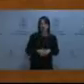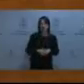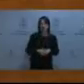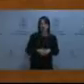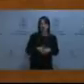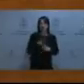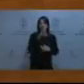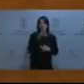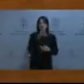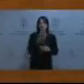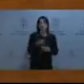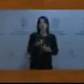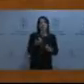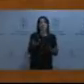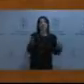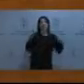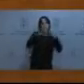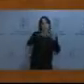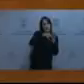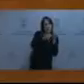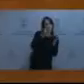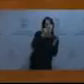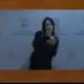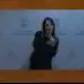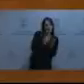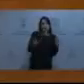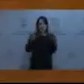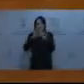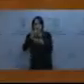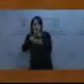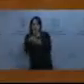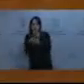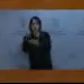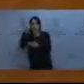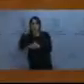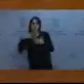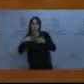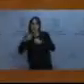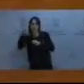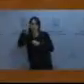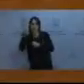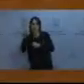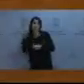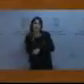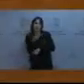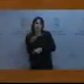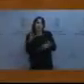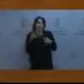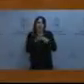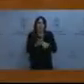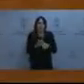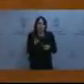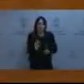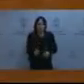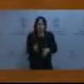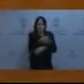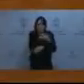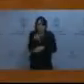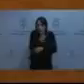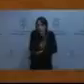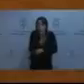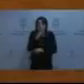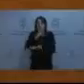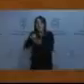ya en relación con el plan de salud mental, tanto en un sentido como en otro, a mí eso ya no me parece tan adecuado. Lo del plan de salud mental fue un culebrón, a fin